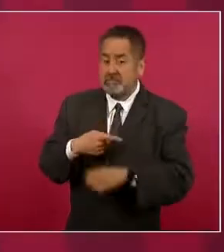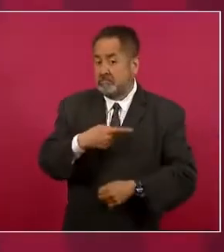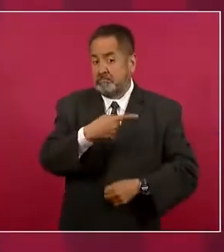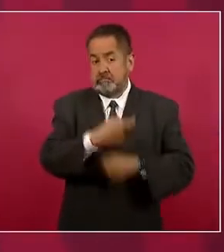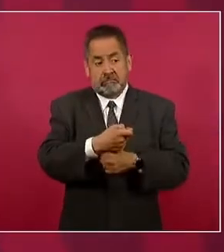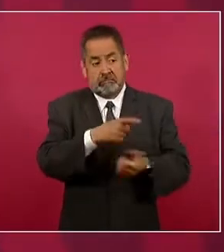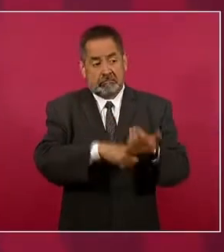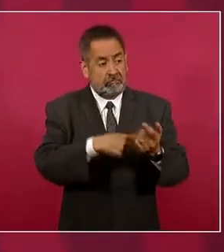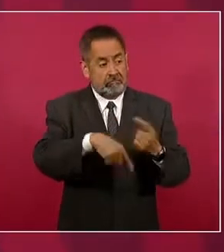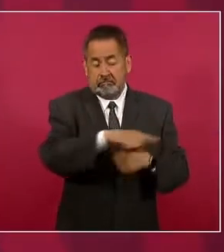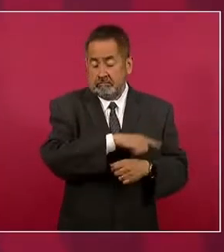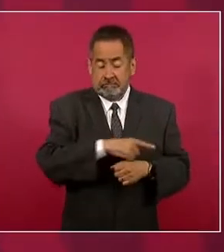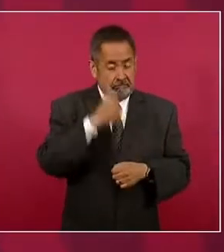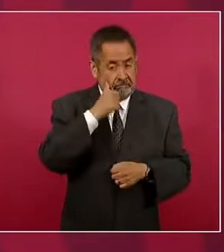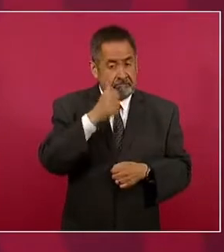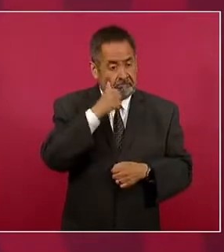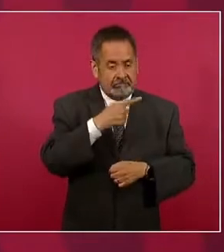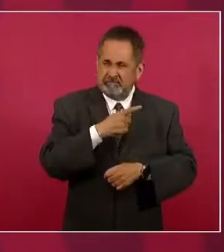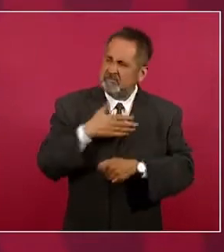principales,